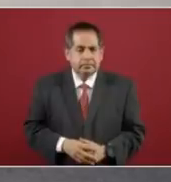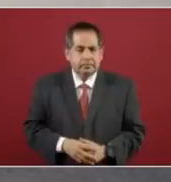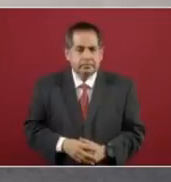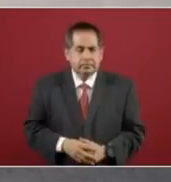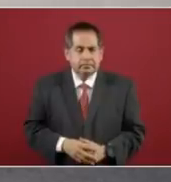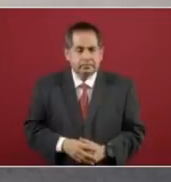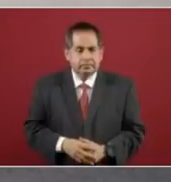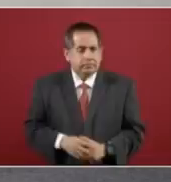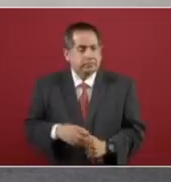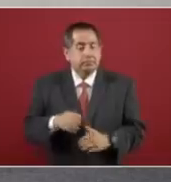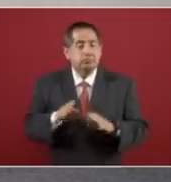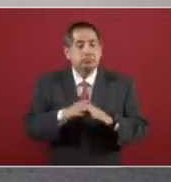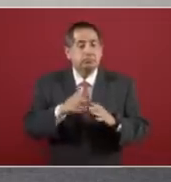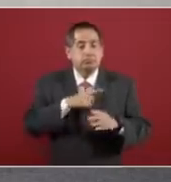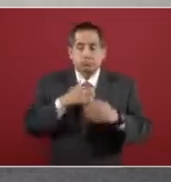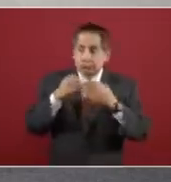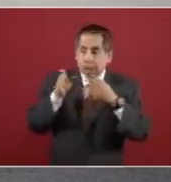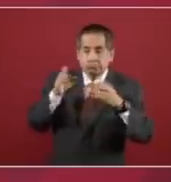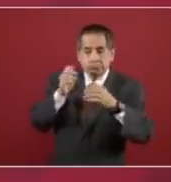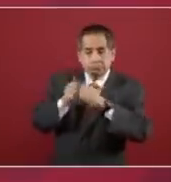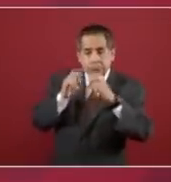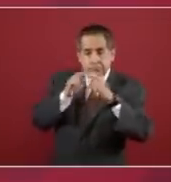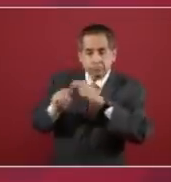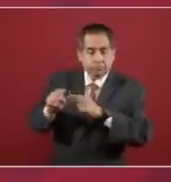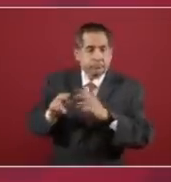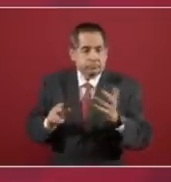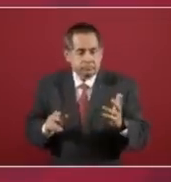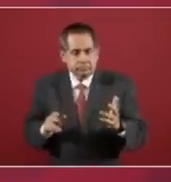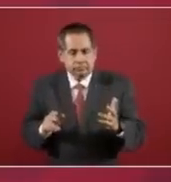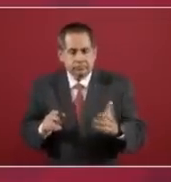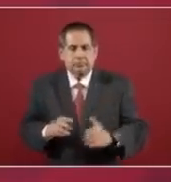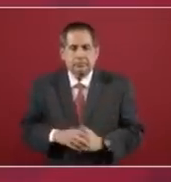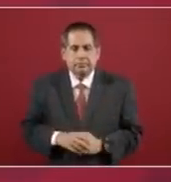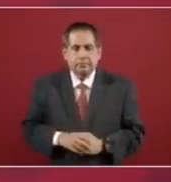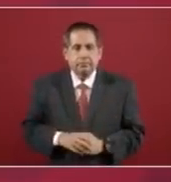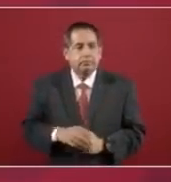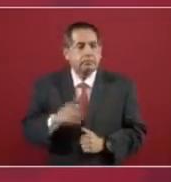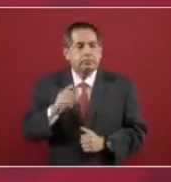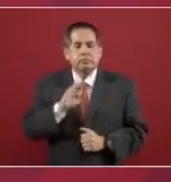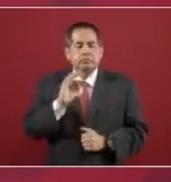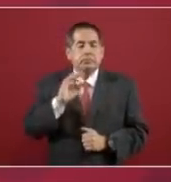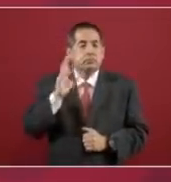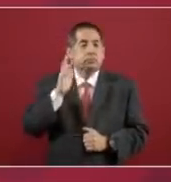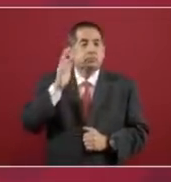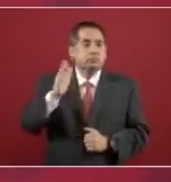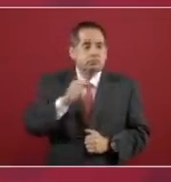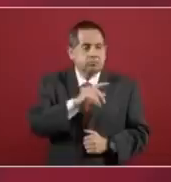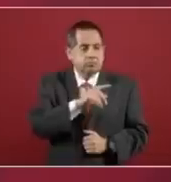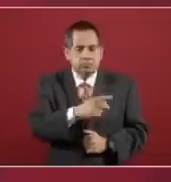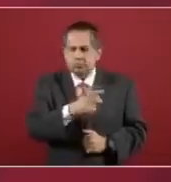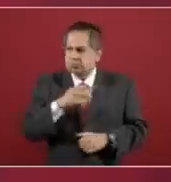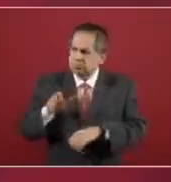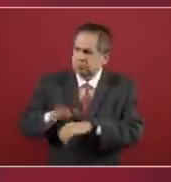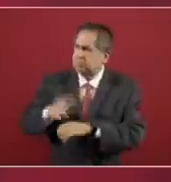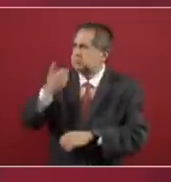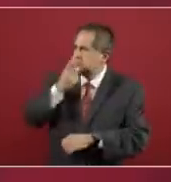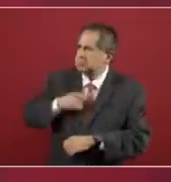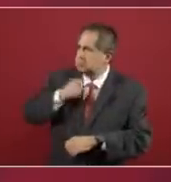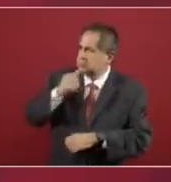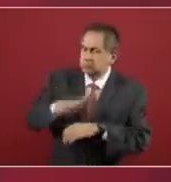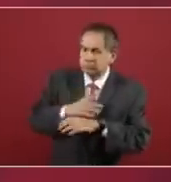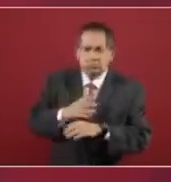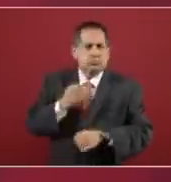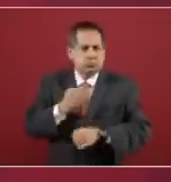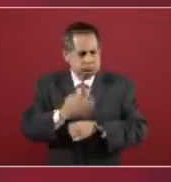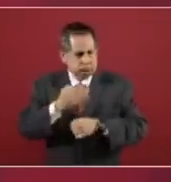pública tiene que ser cada vez más pública y no quiero que mañana me digan por qué no nos dijo y